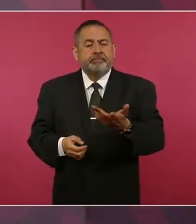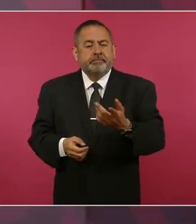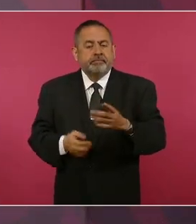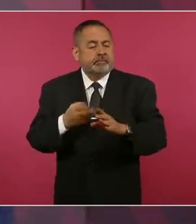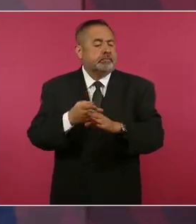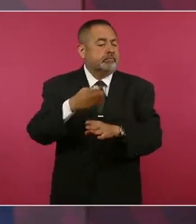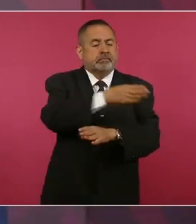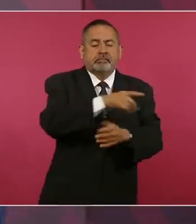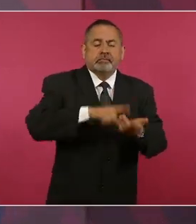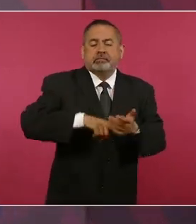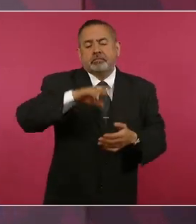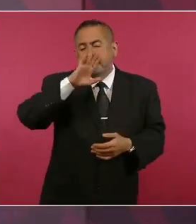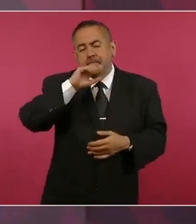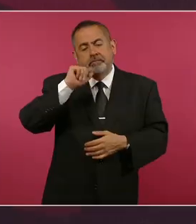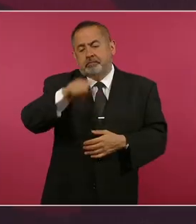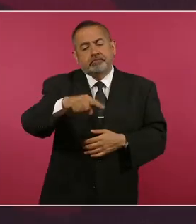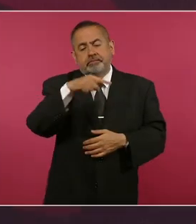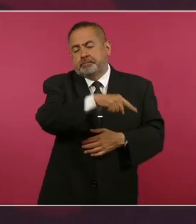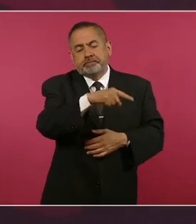hizo mal